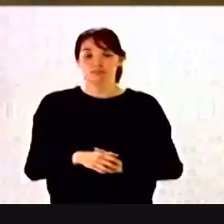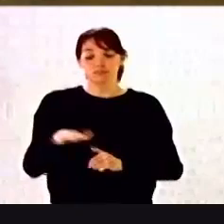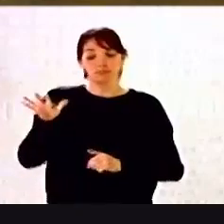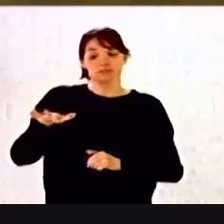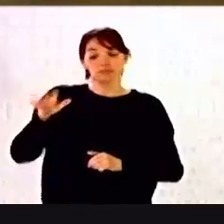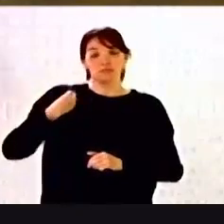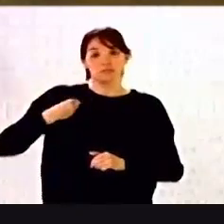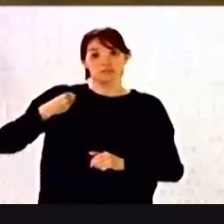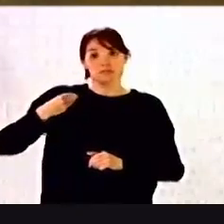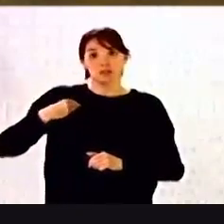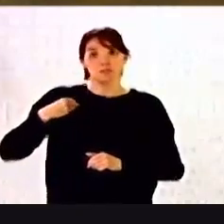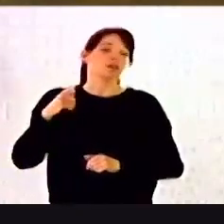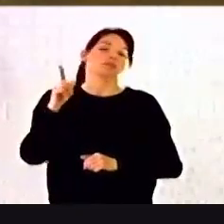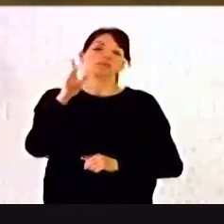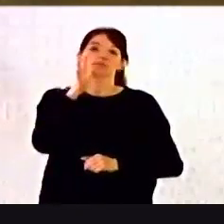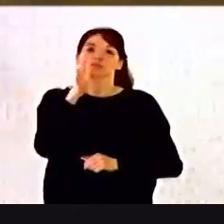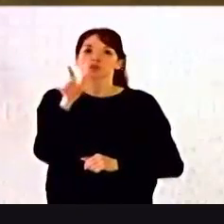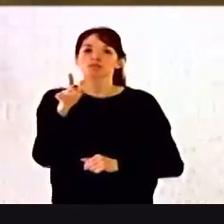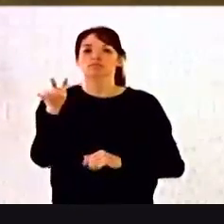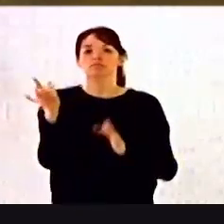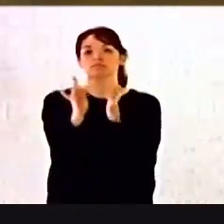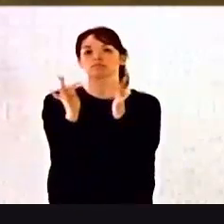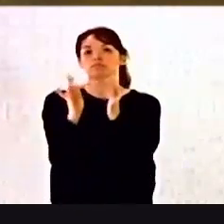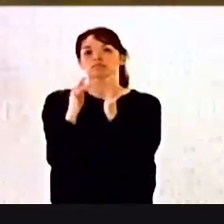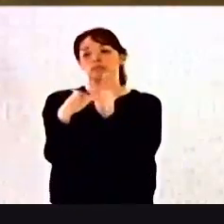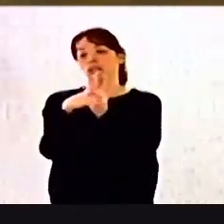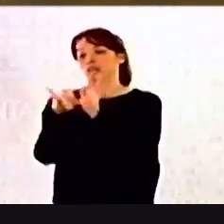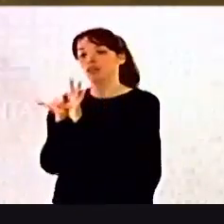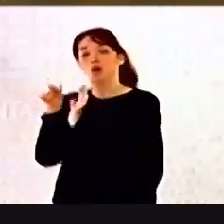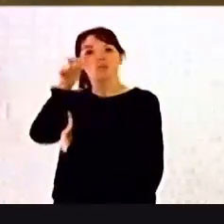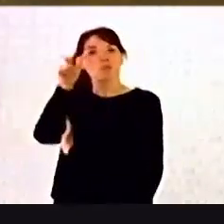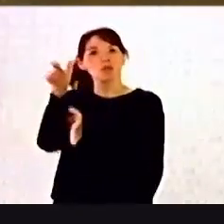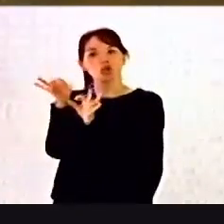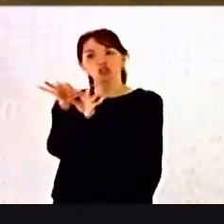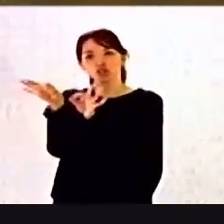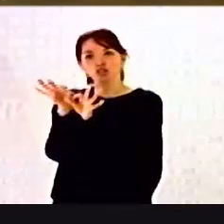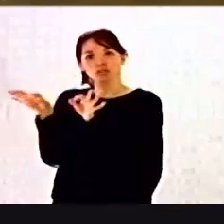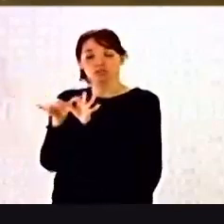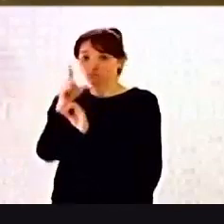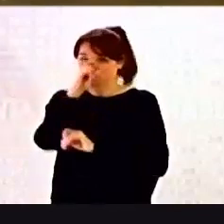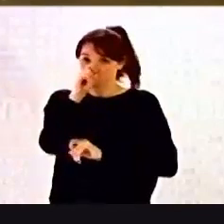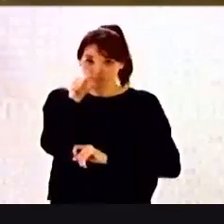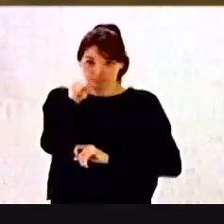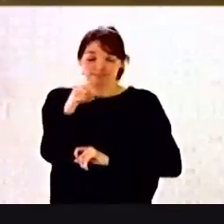Ahí, con la comunicación entre los pueblos que se encuentran en esas zonas, y recuerde usted